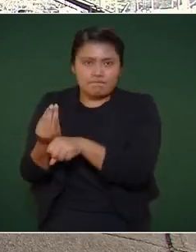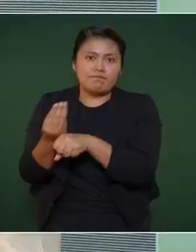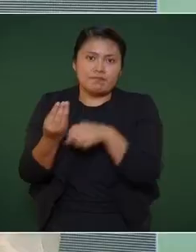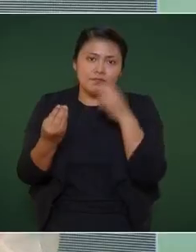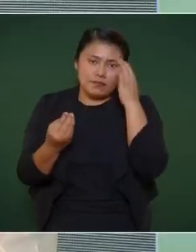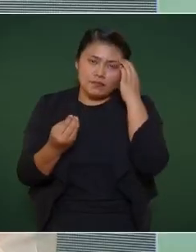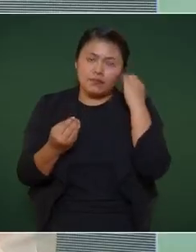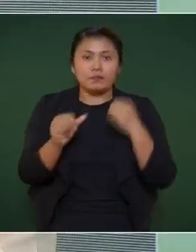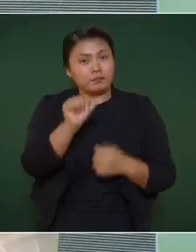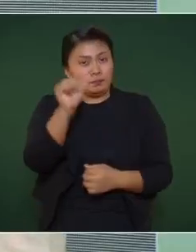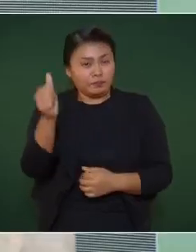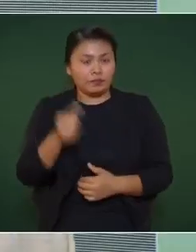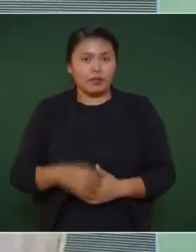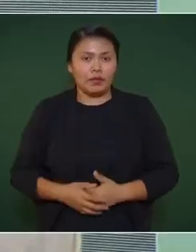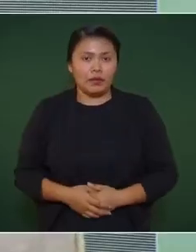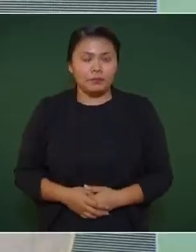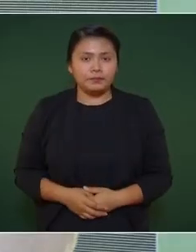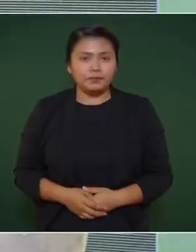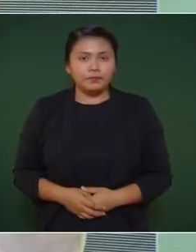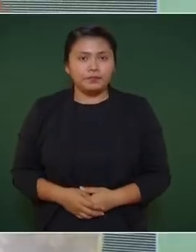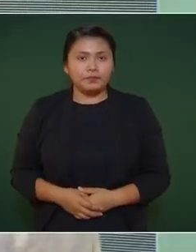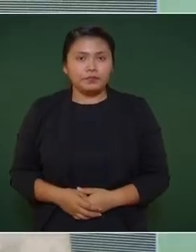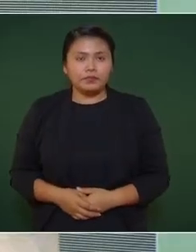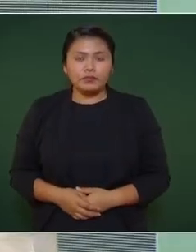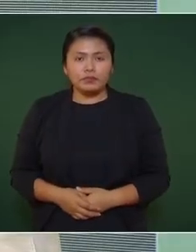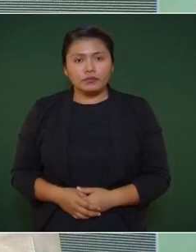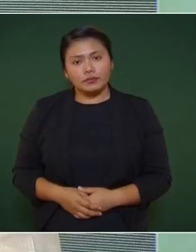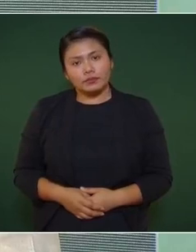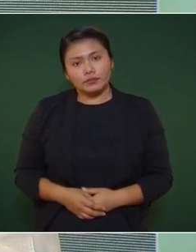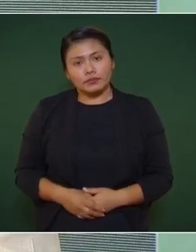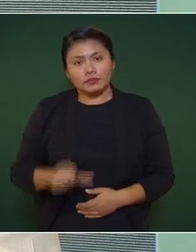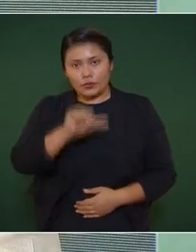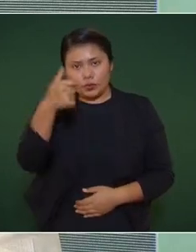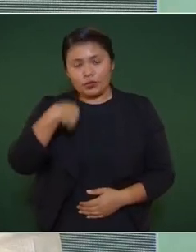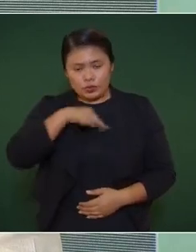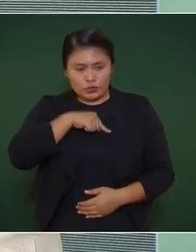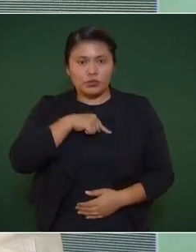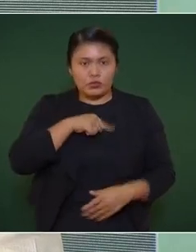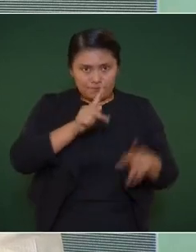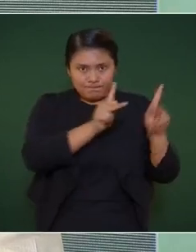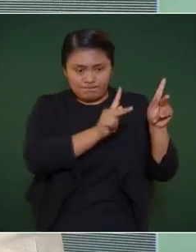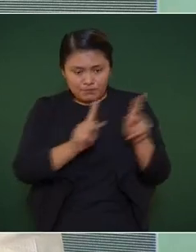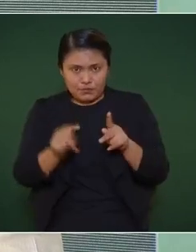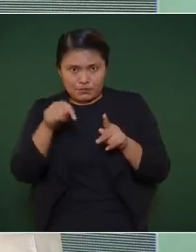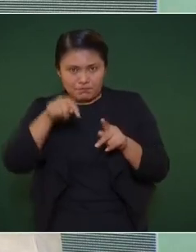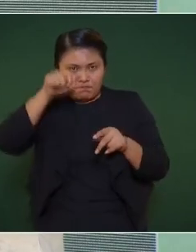Lo otro que también incluye este plan,